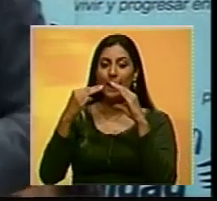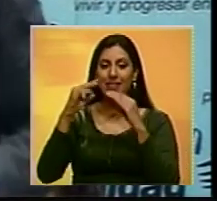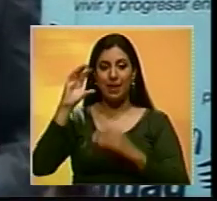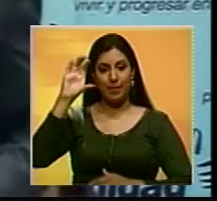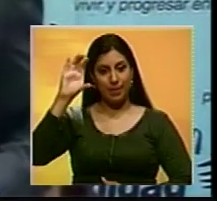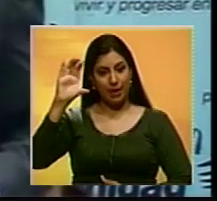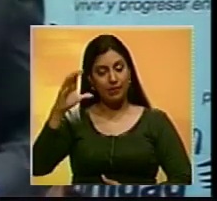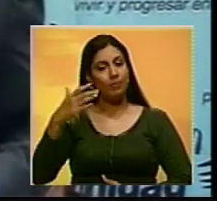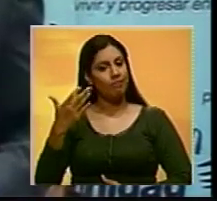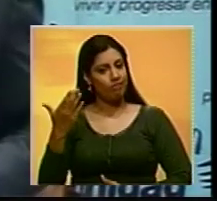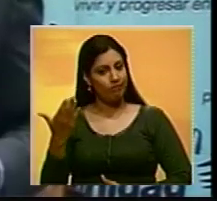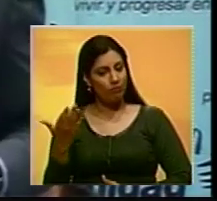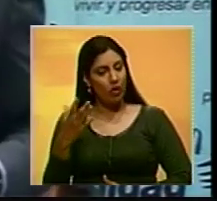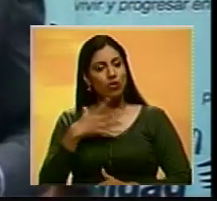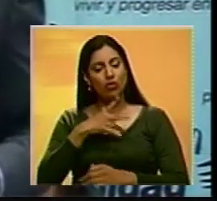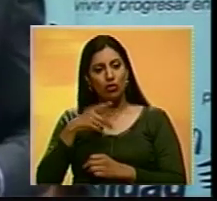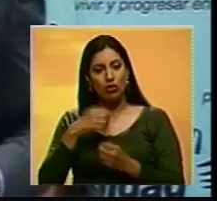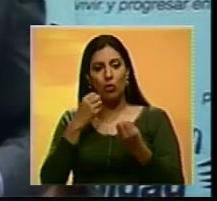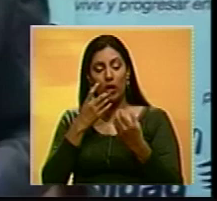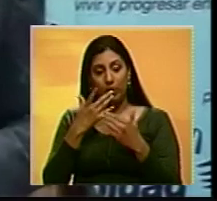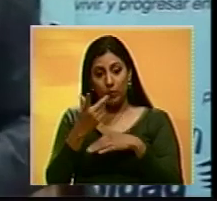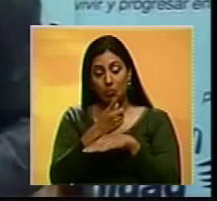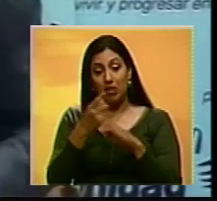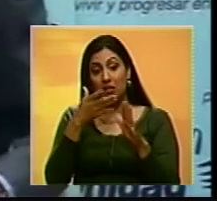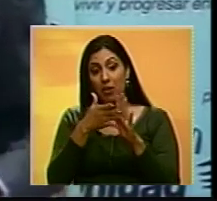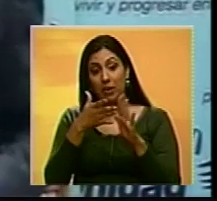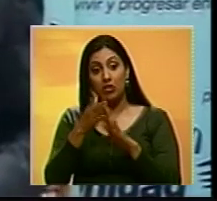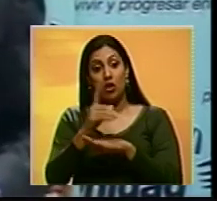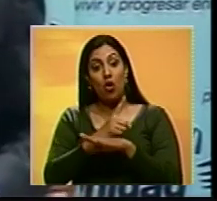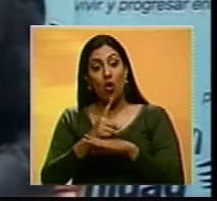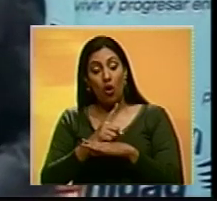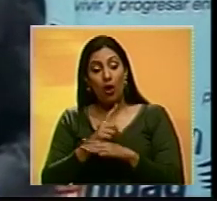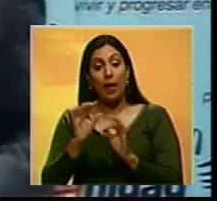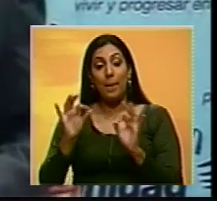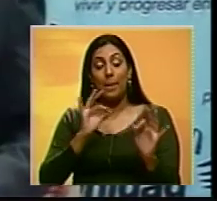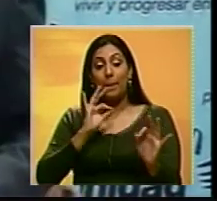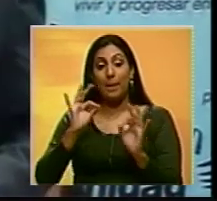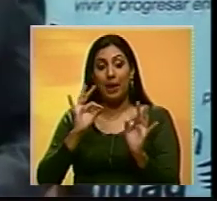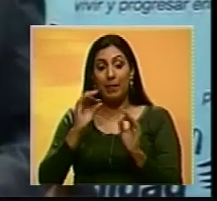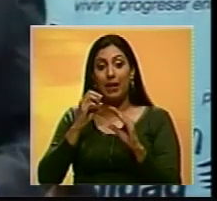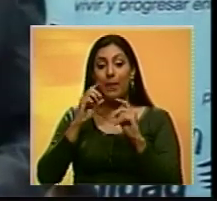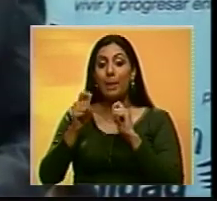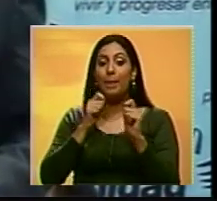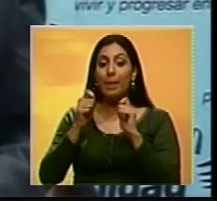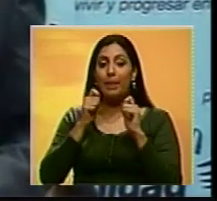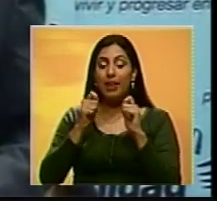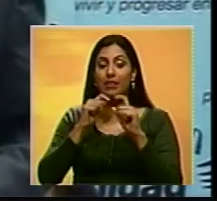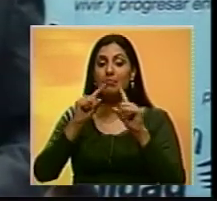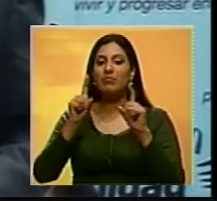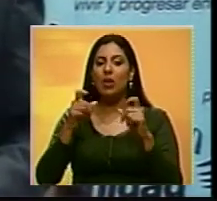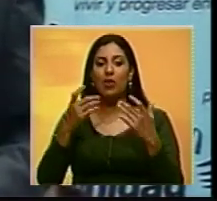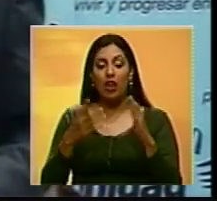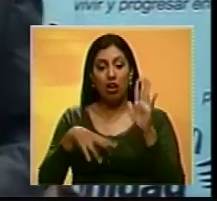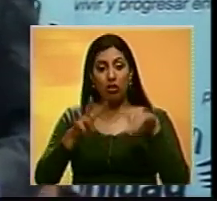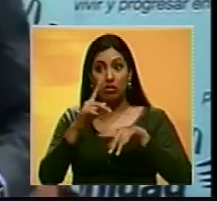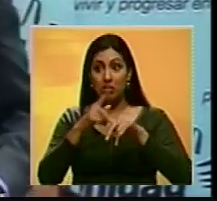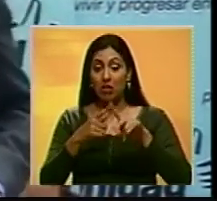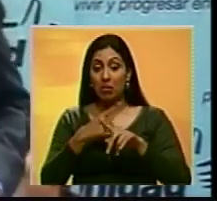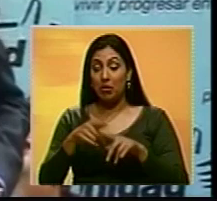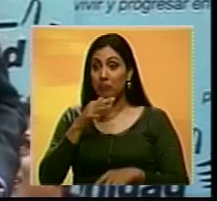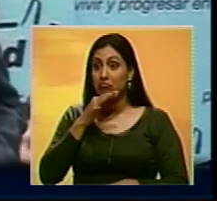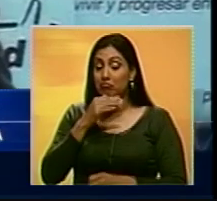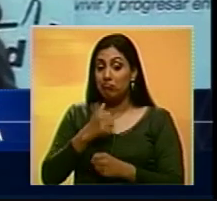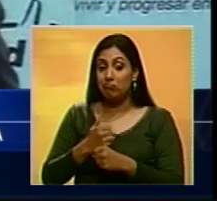y entonces se va a estar concretando en las próximas horas. La hora en la que estaba pautada esta rueda de prensa era las 12:30.